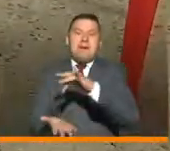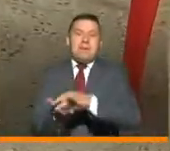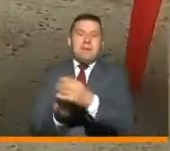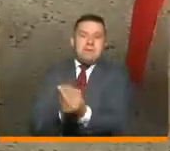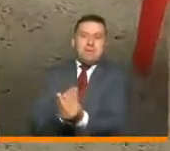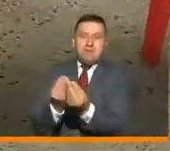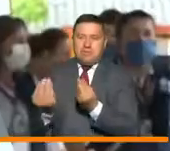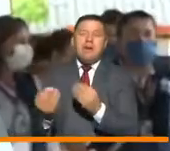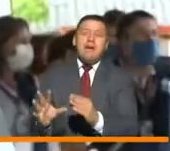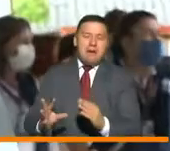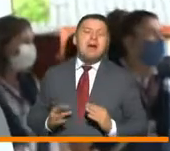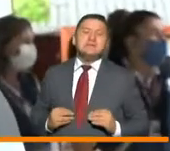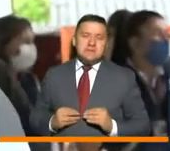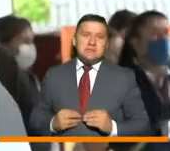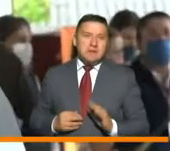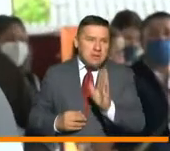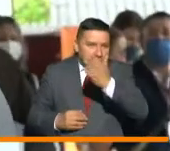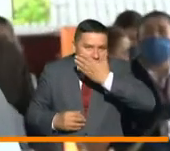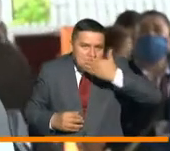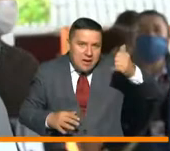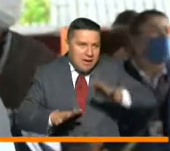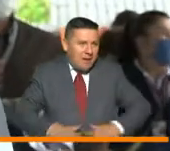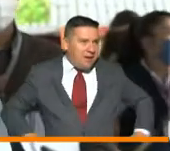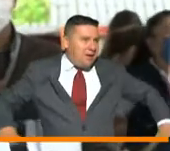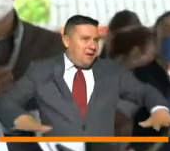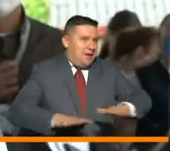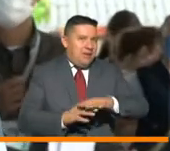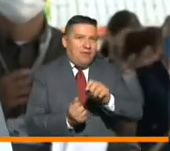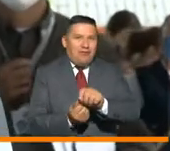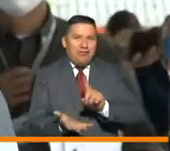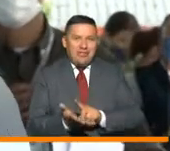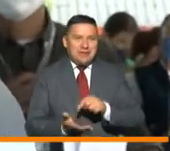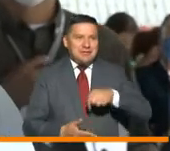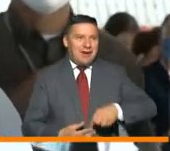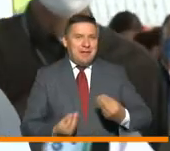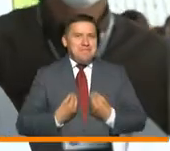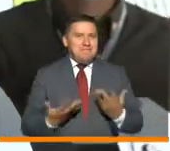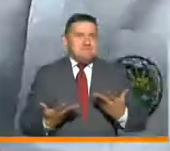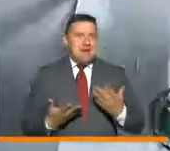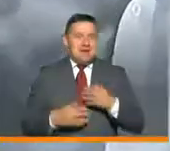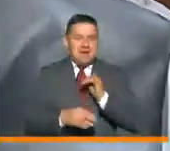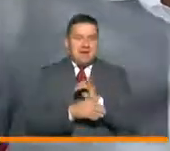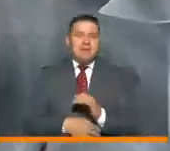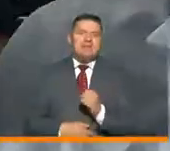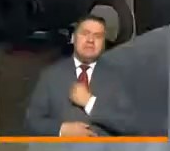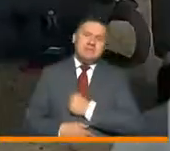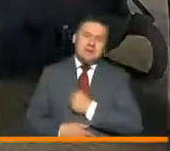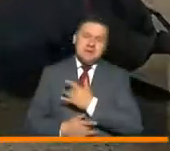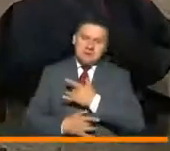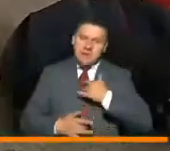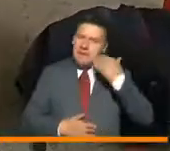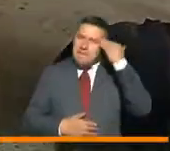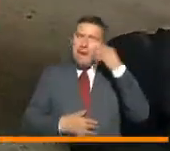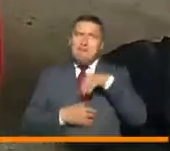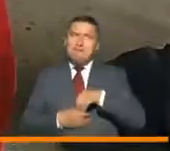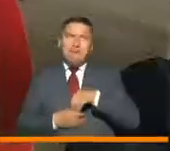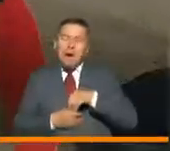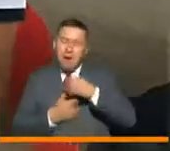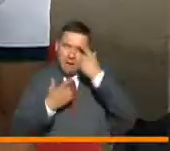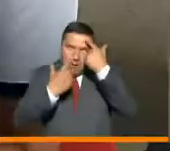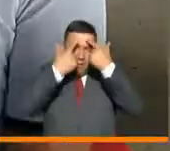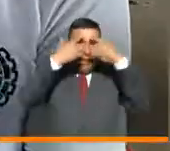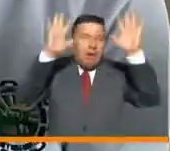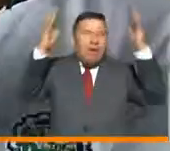con alternancia. Es mejor el ambiente, el contexto que se vive acá dentro de la institución. Por salud mental necesitábamos hacerlo,